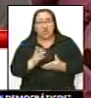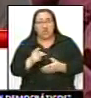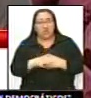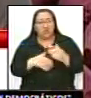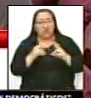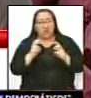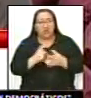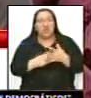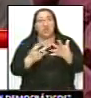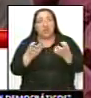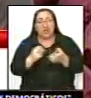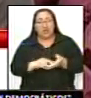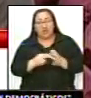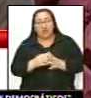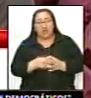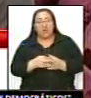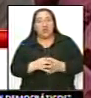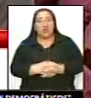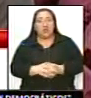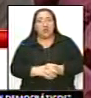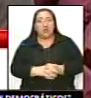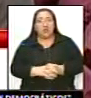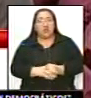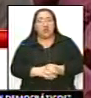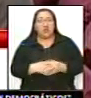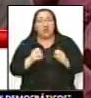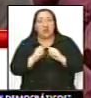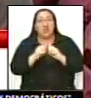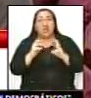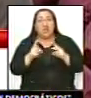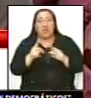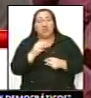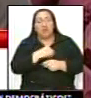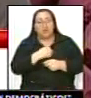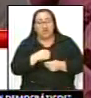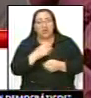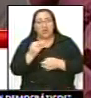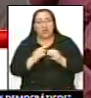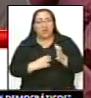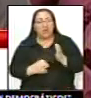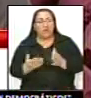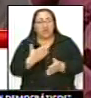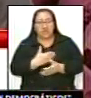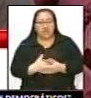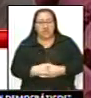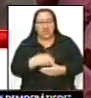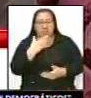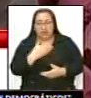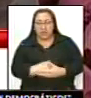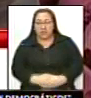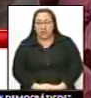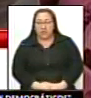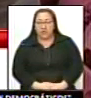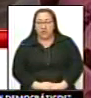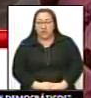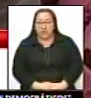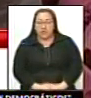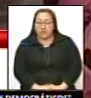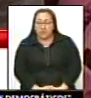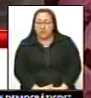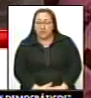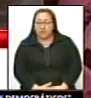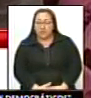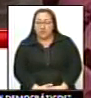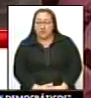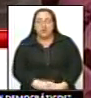temas que quisiéramos que nos los esclarezca el ministro de Economía, señor presidente. Muchísimas gracias. Gracias, congresista Pacori. ¿Algún